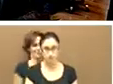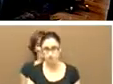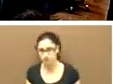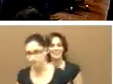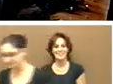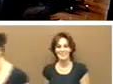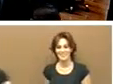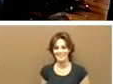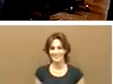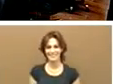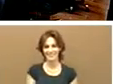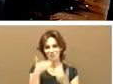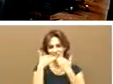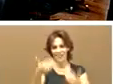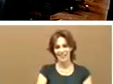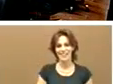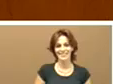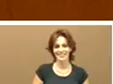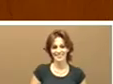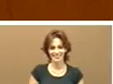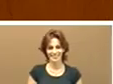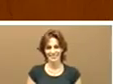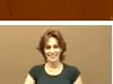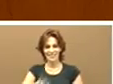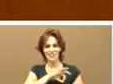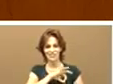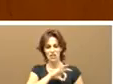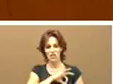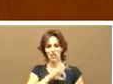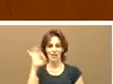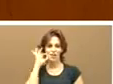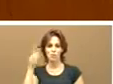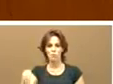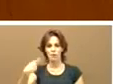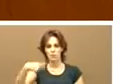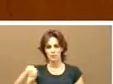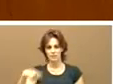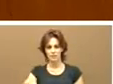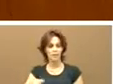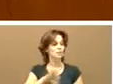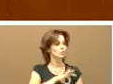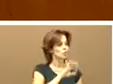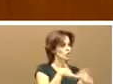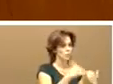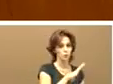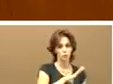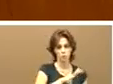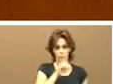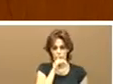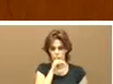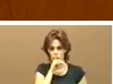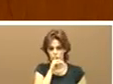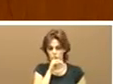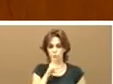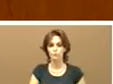señora vicepresidenta señoría señoría guarden silencio por favor señora vicepresidenta tiene la